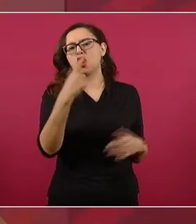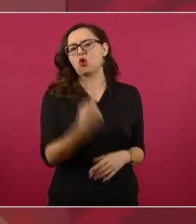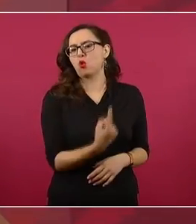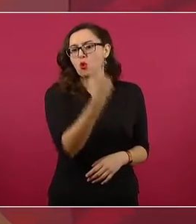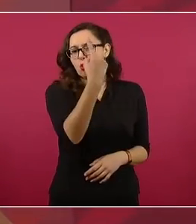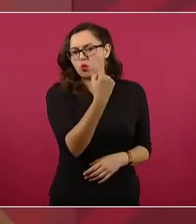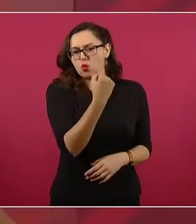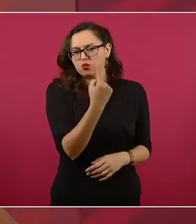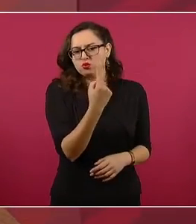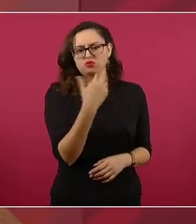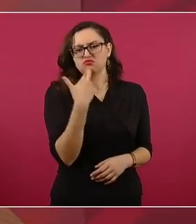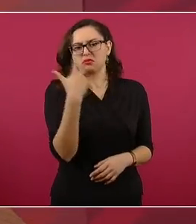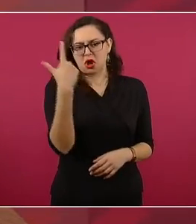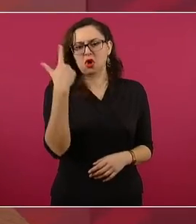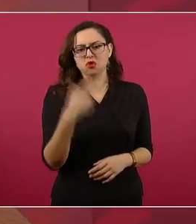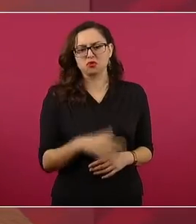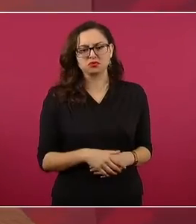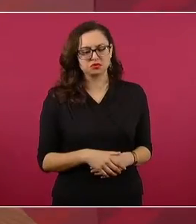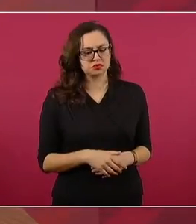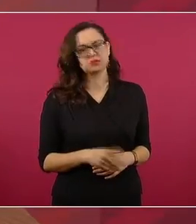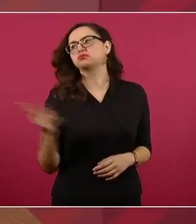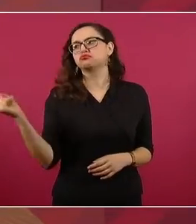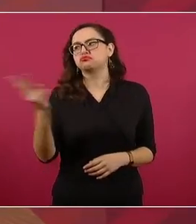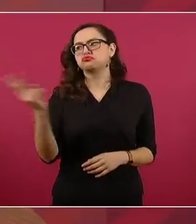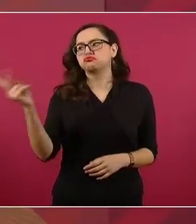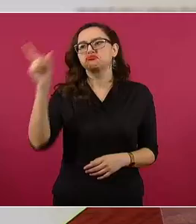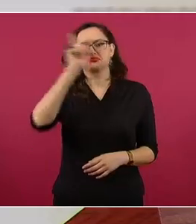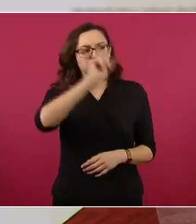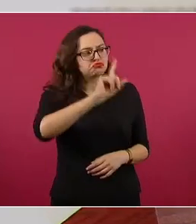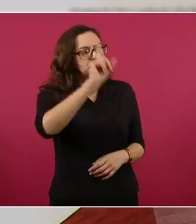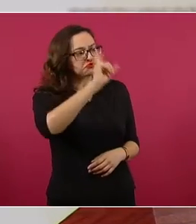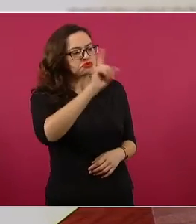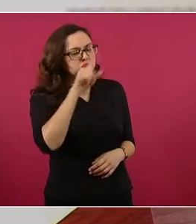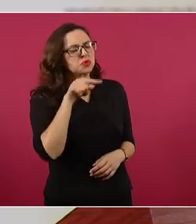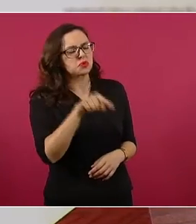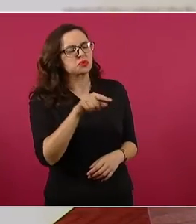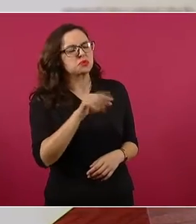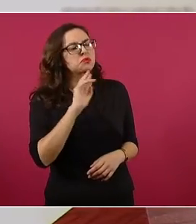Digo, bueno, pues está bien.